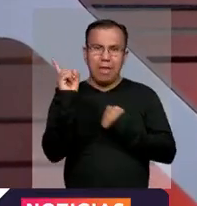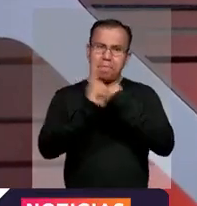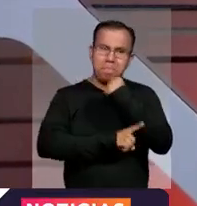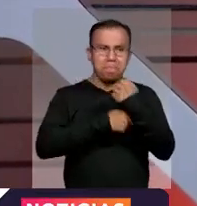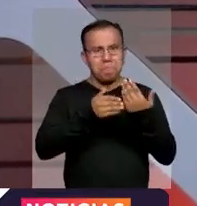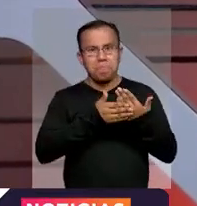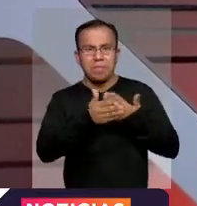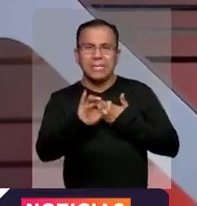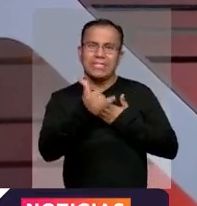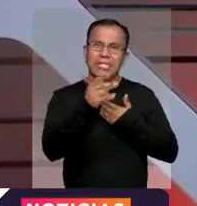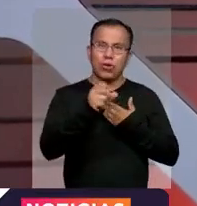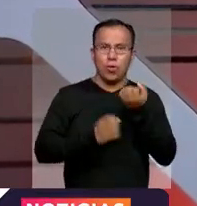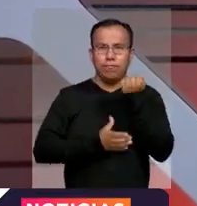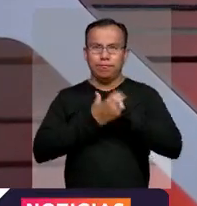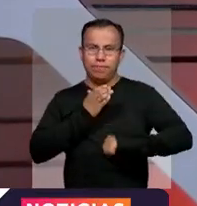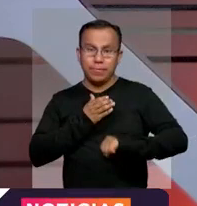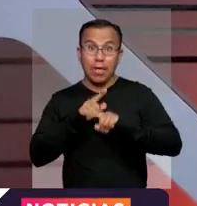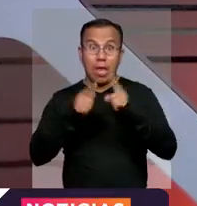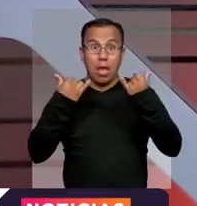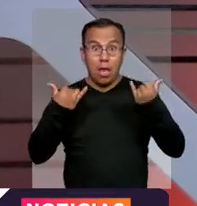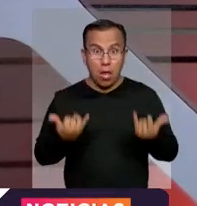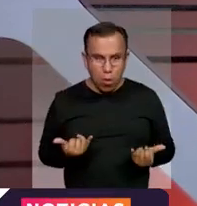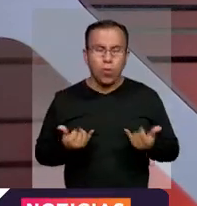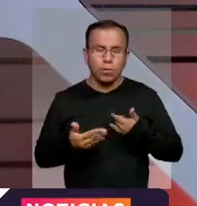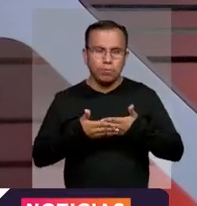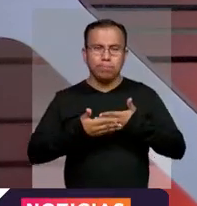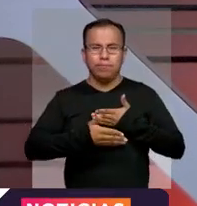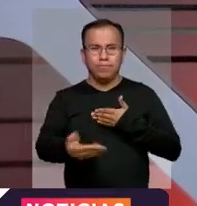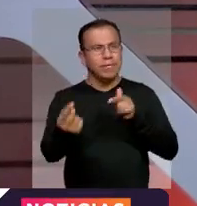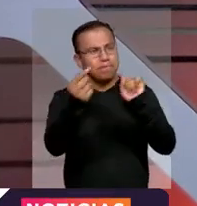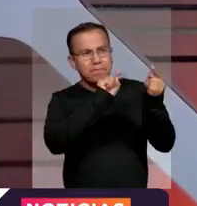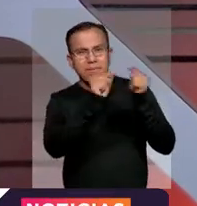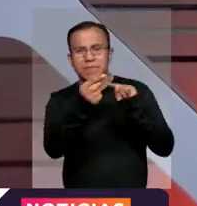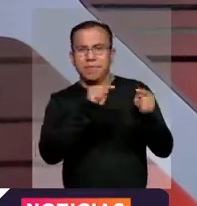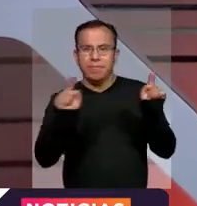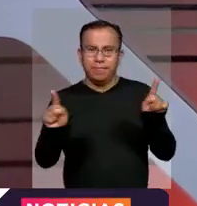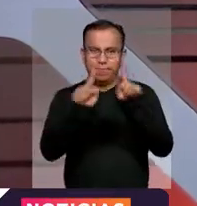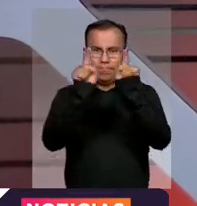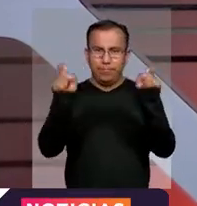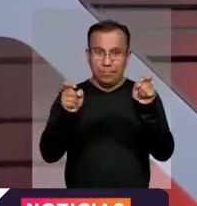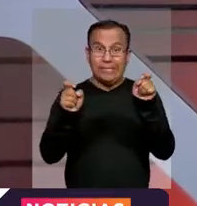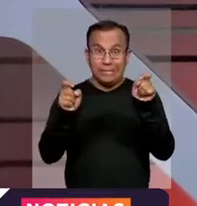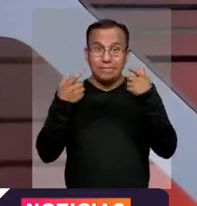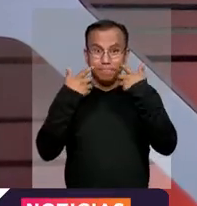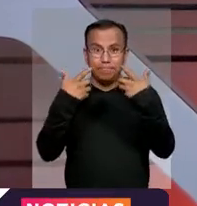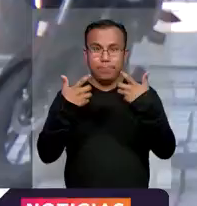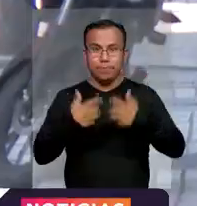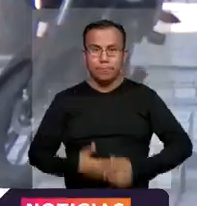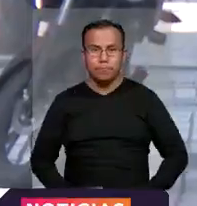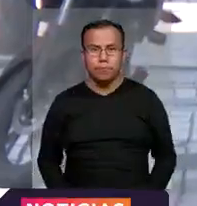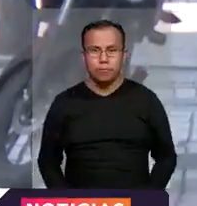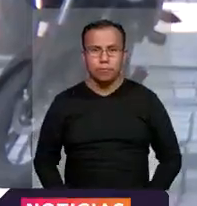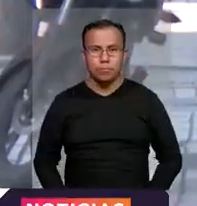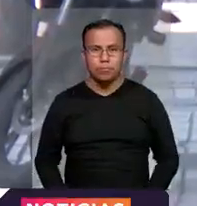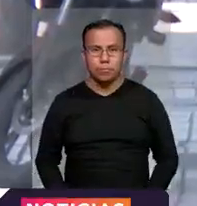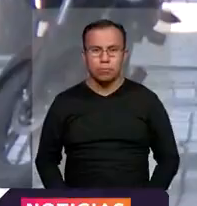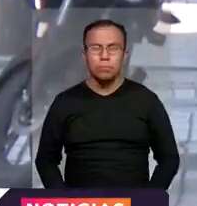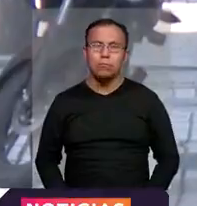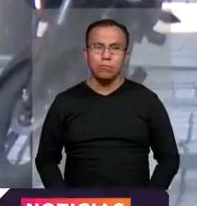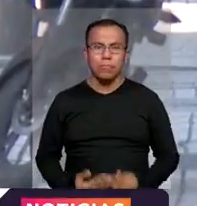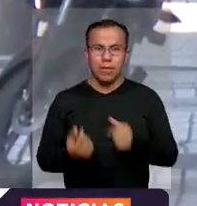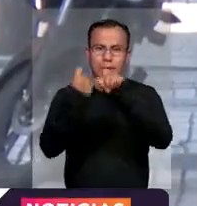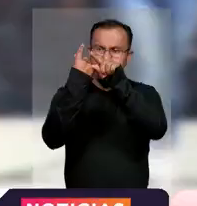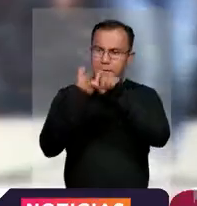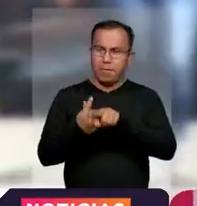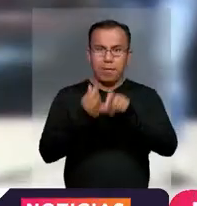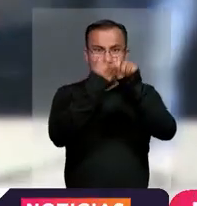aborto. Esta semana la Corte Constitucional continúa su discusión sobre este tema tan trascendental. La firma